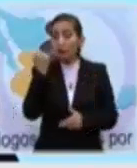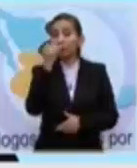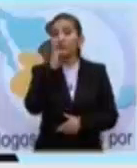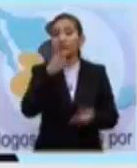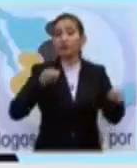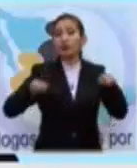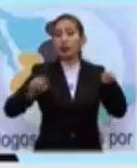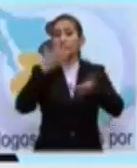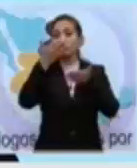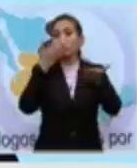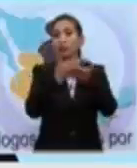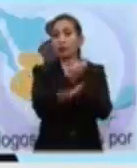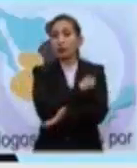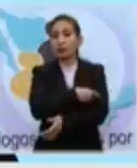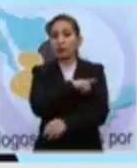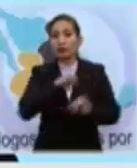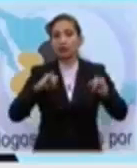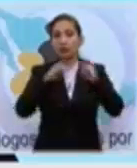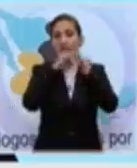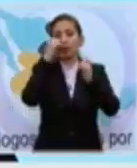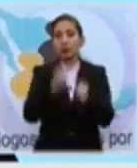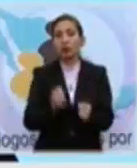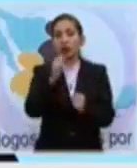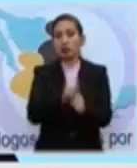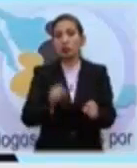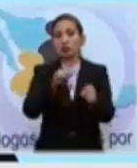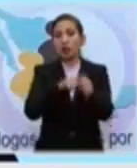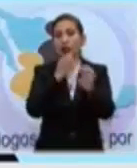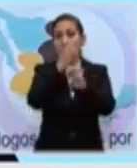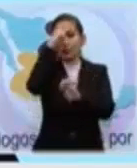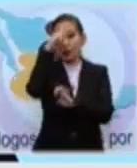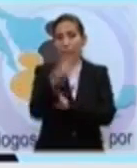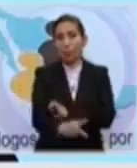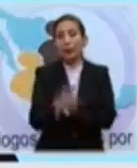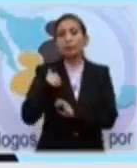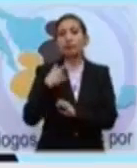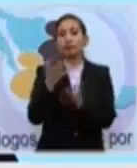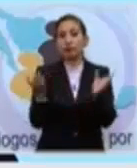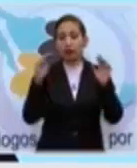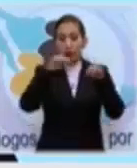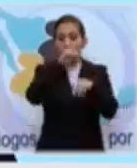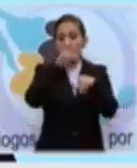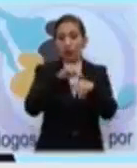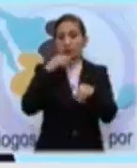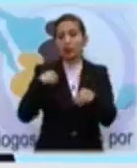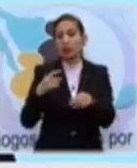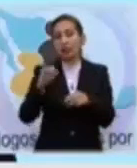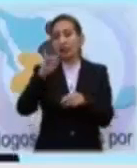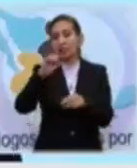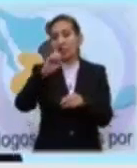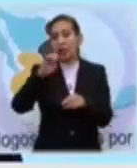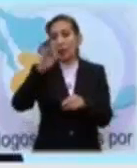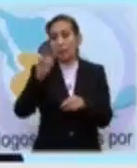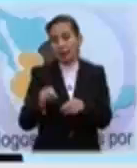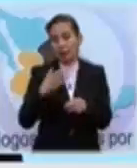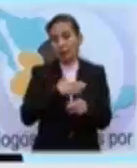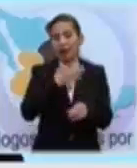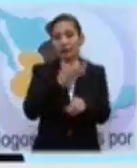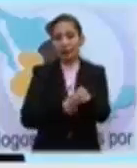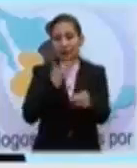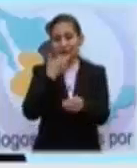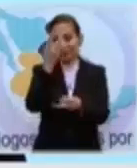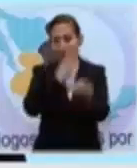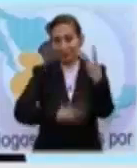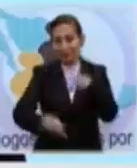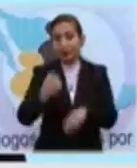también coordinador de servicios de salud del Instituto de Seguridad Social del Estado de México y municipios, el ISEMIN. Gracias, buenas tardes,